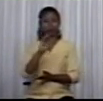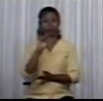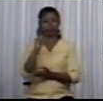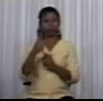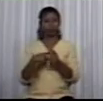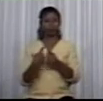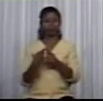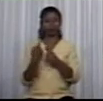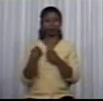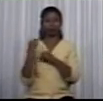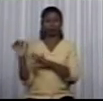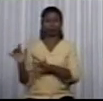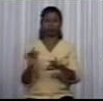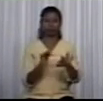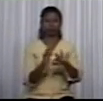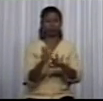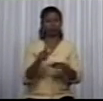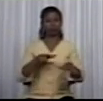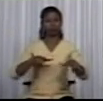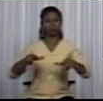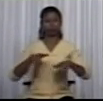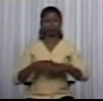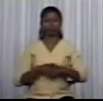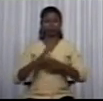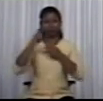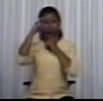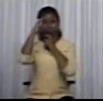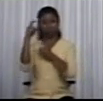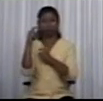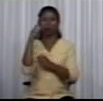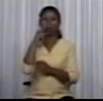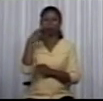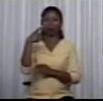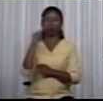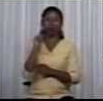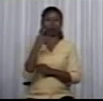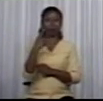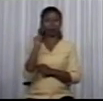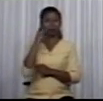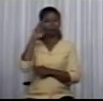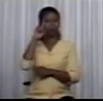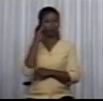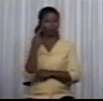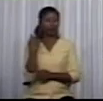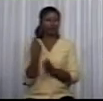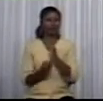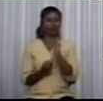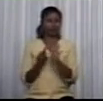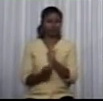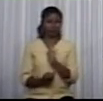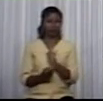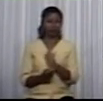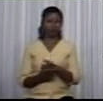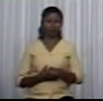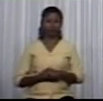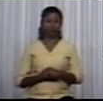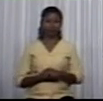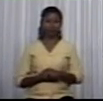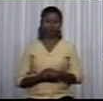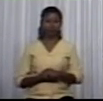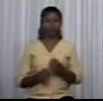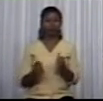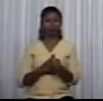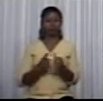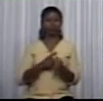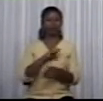este debelizamiento del monumento en homenaje a Papá Roncón. Veamos un informe de este acto que primero